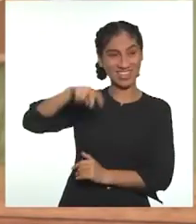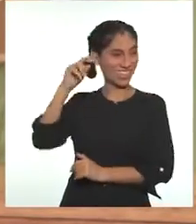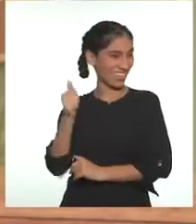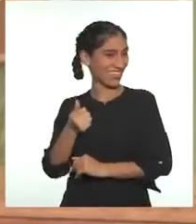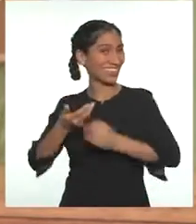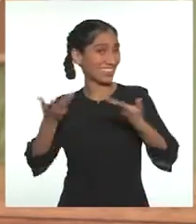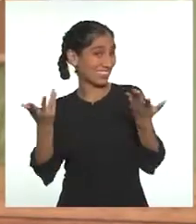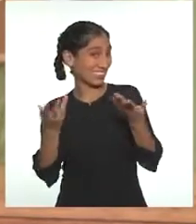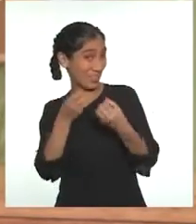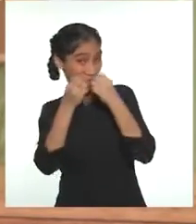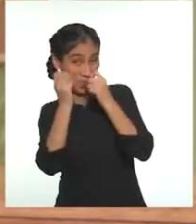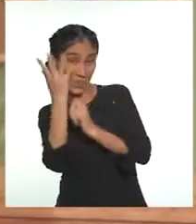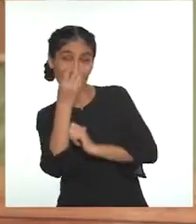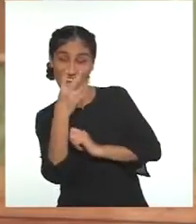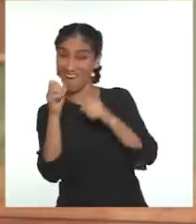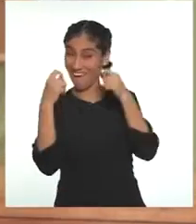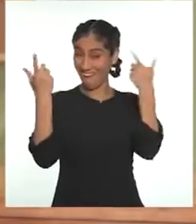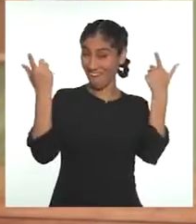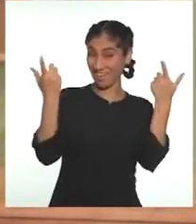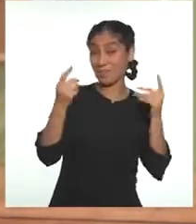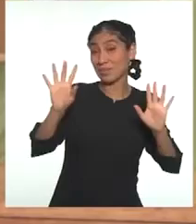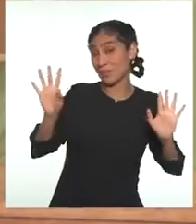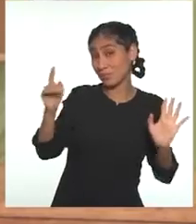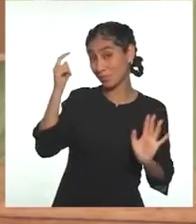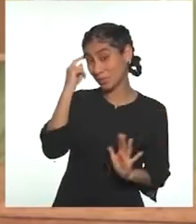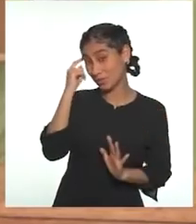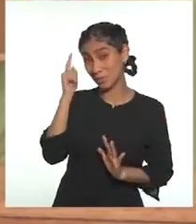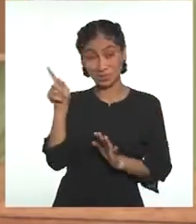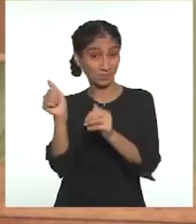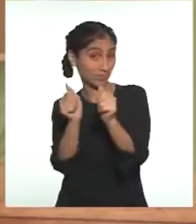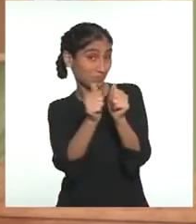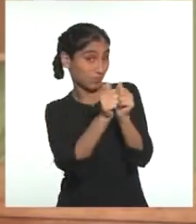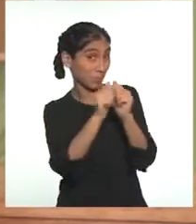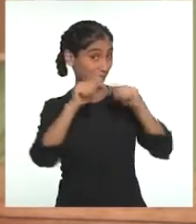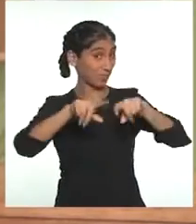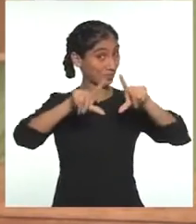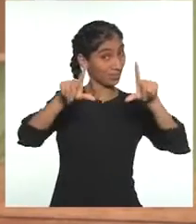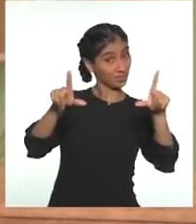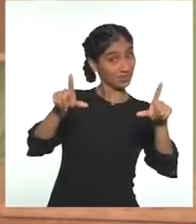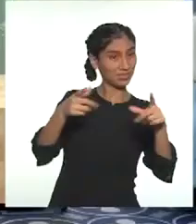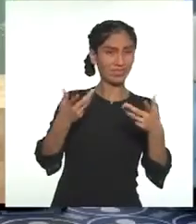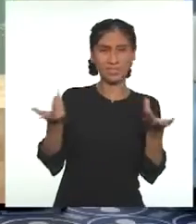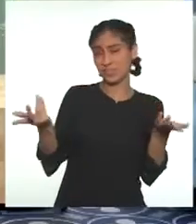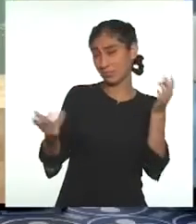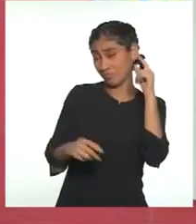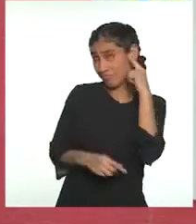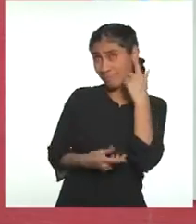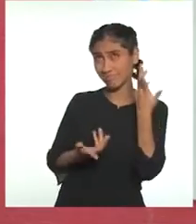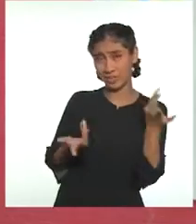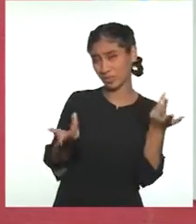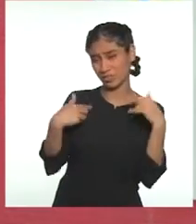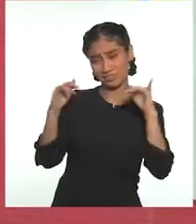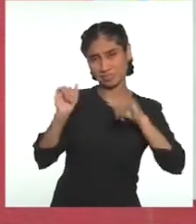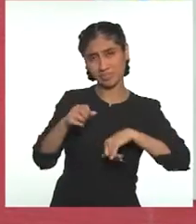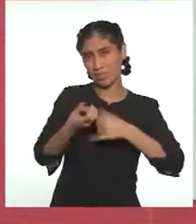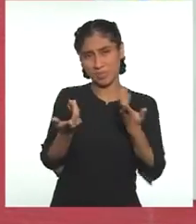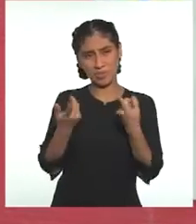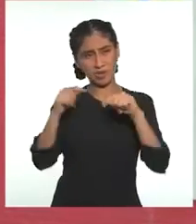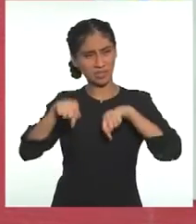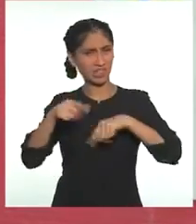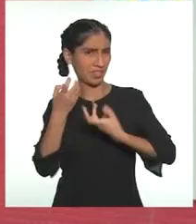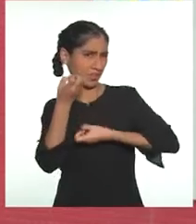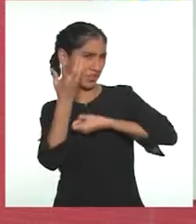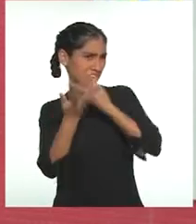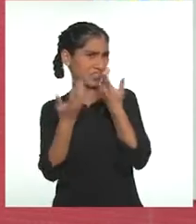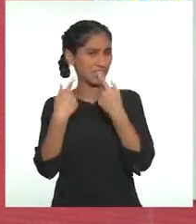bienvenida, NA. Qué bonita sorpresa. Me imagino que me vas a estar acompañando en el programa. No sé cuánto rato me quede, pero